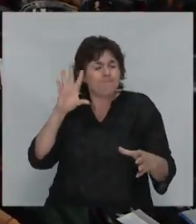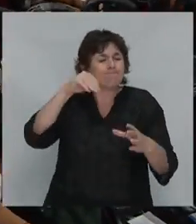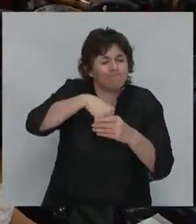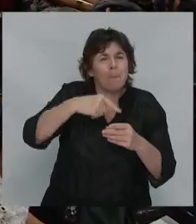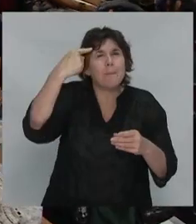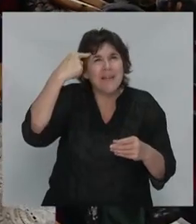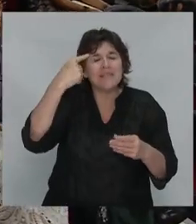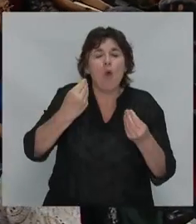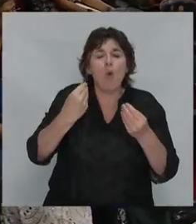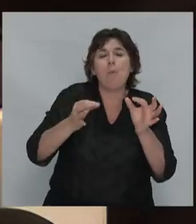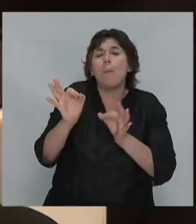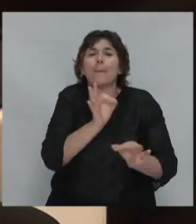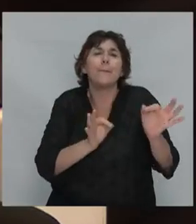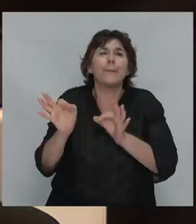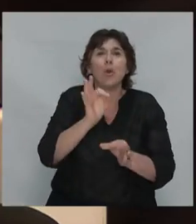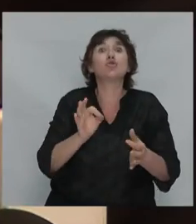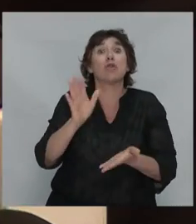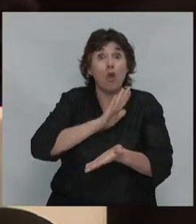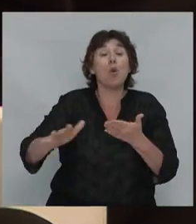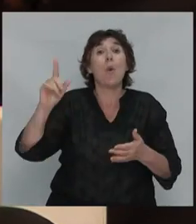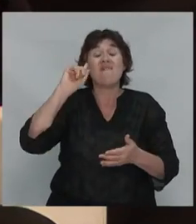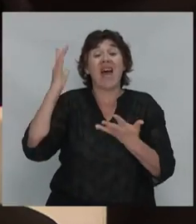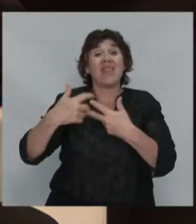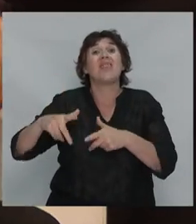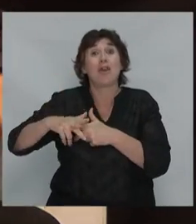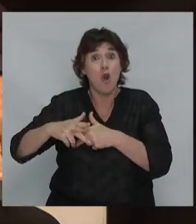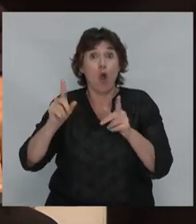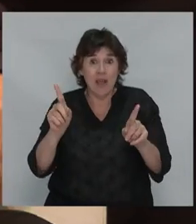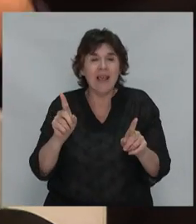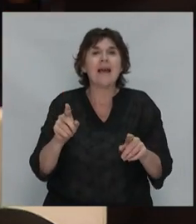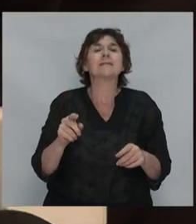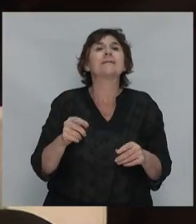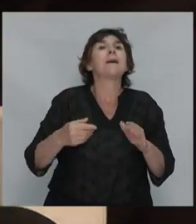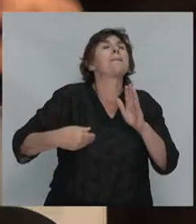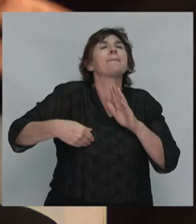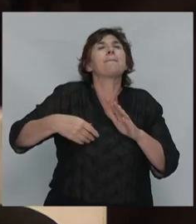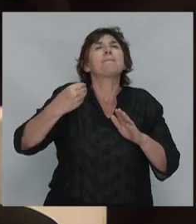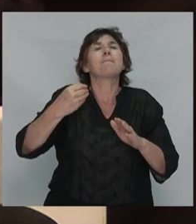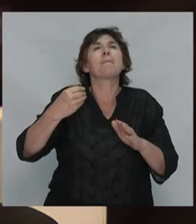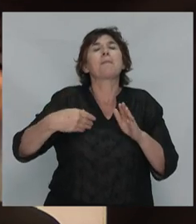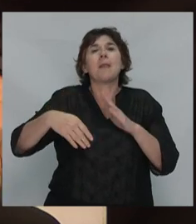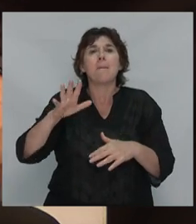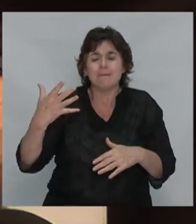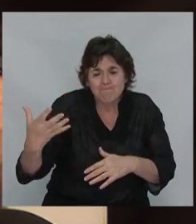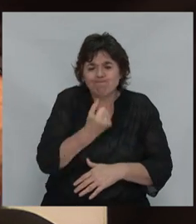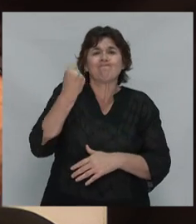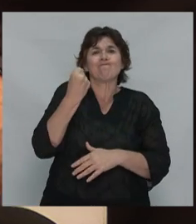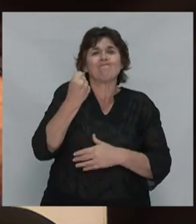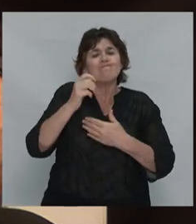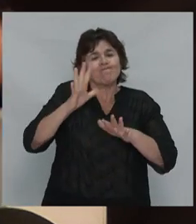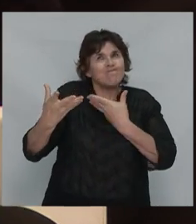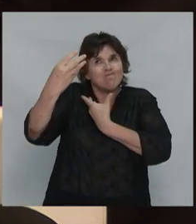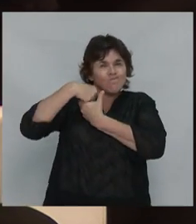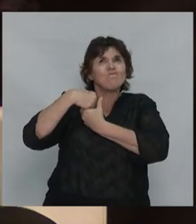de las de las nuevas tecnologías y en particular de apoderarse de los nuevos instrumentos de